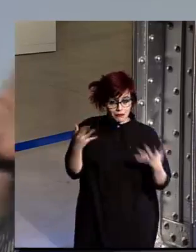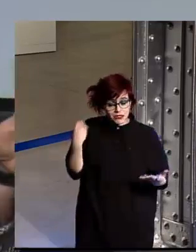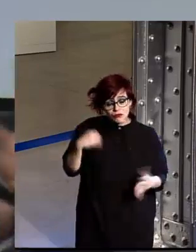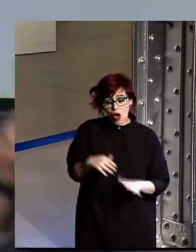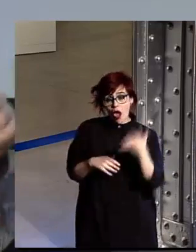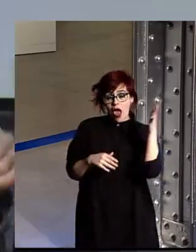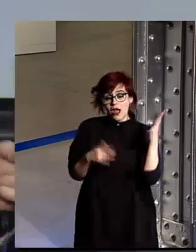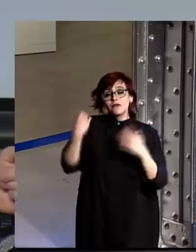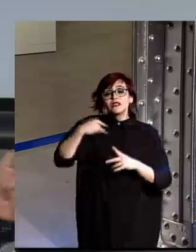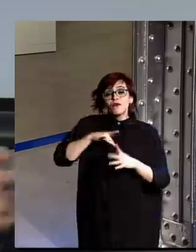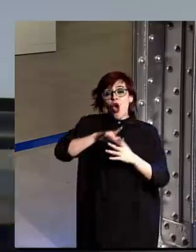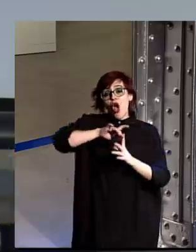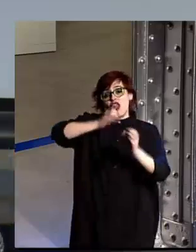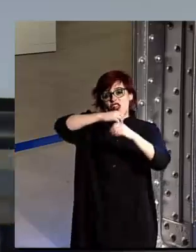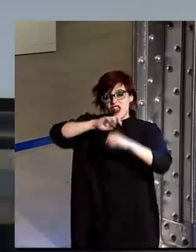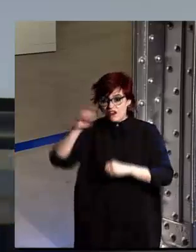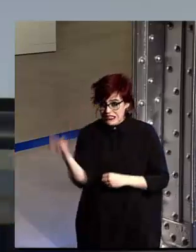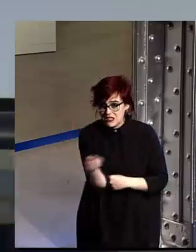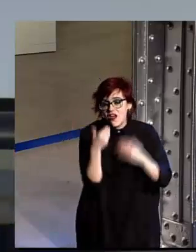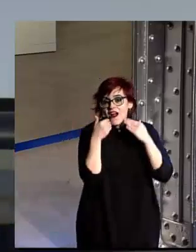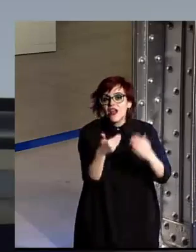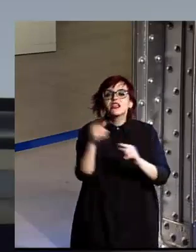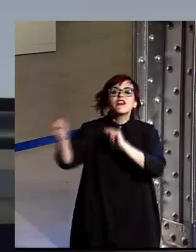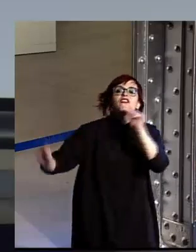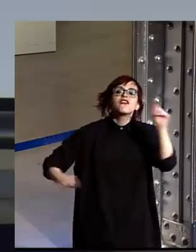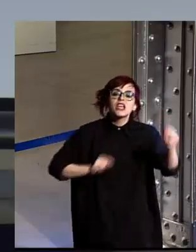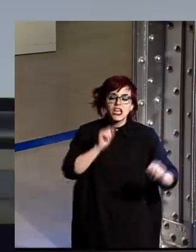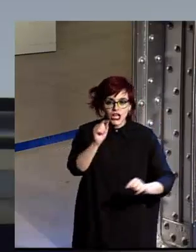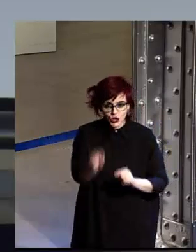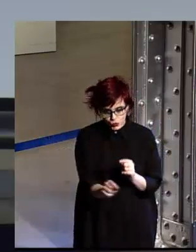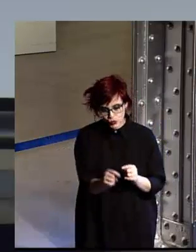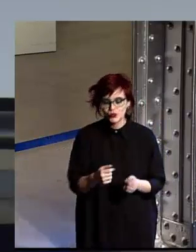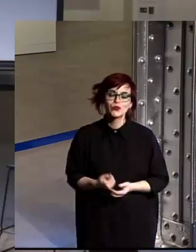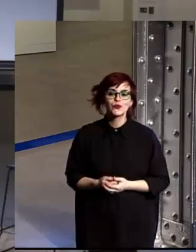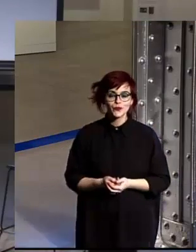vida, la biodiversidad, no sería como es si no existieran los virus.